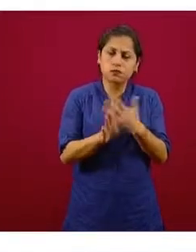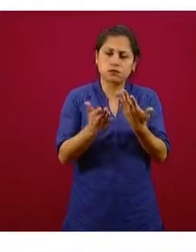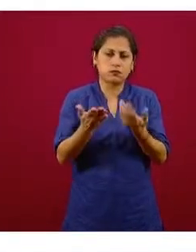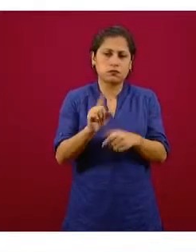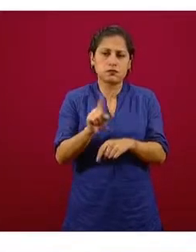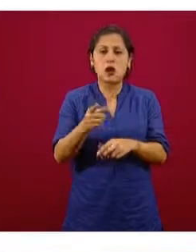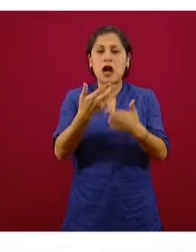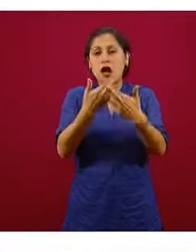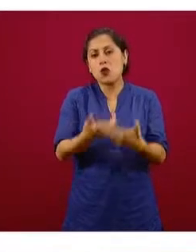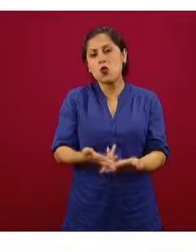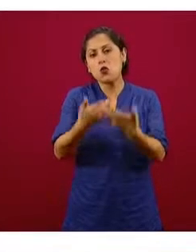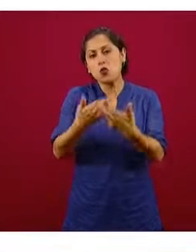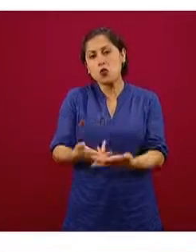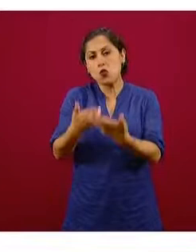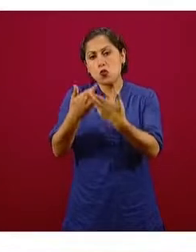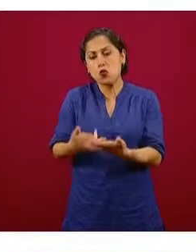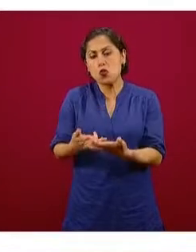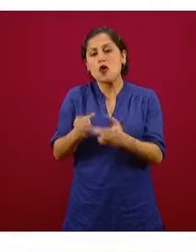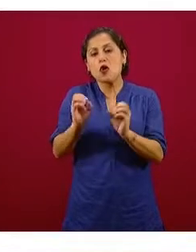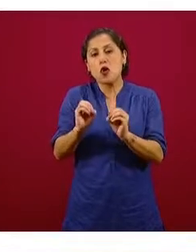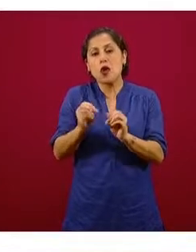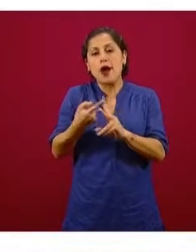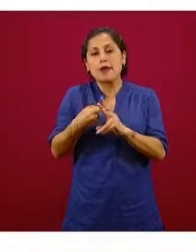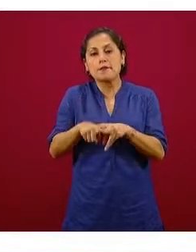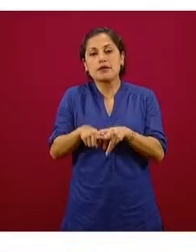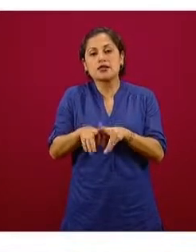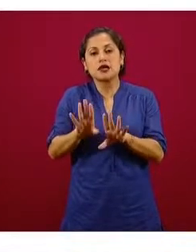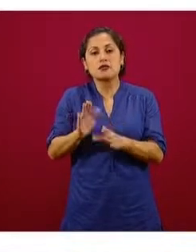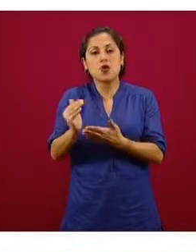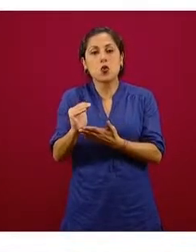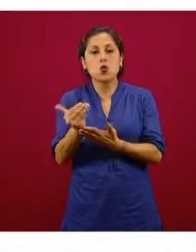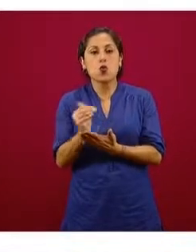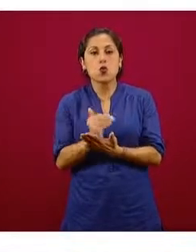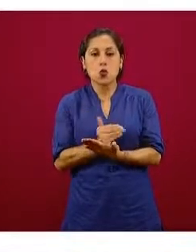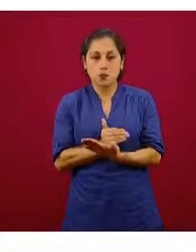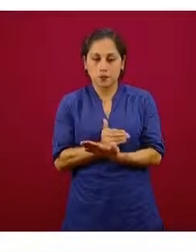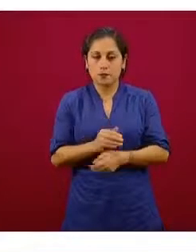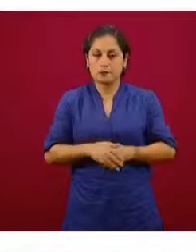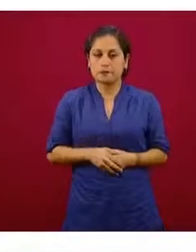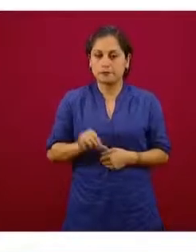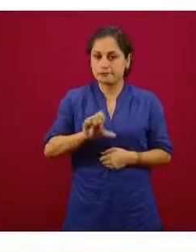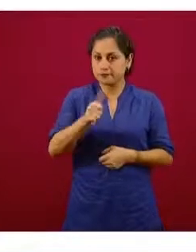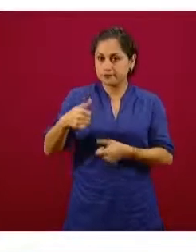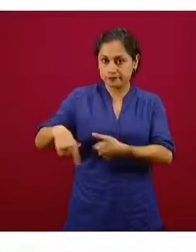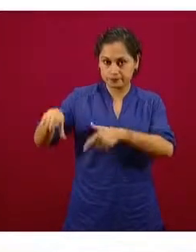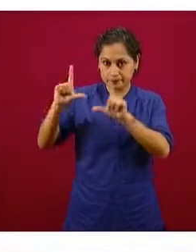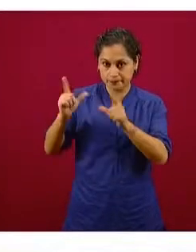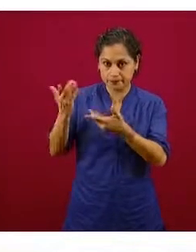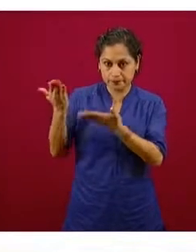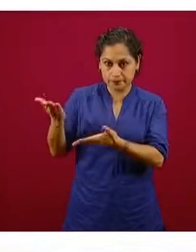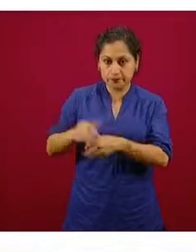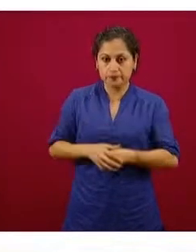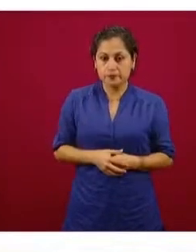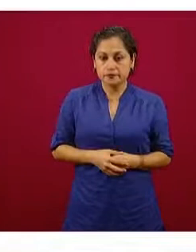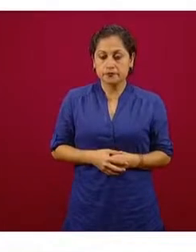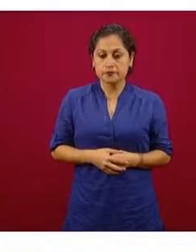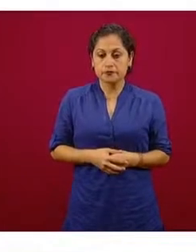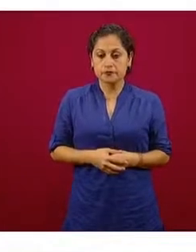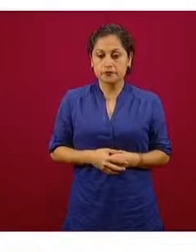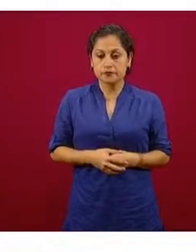ya están en un proceso de estabilización. Veamos la siguiente diapositiva, que es el número de unidades. Se incrementaron